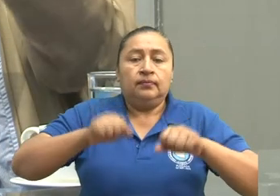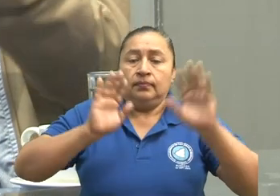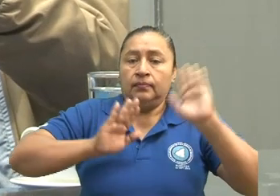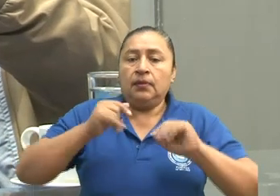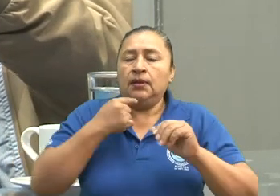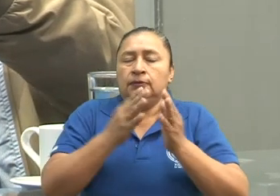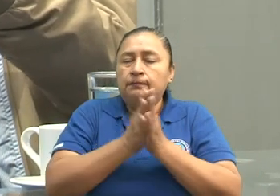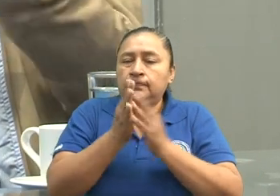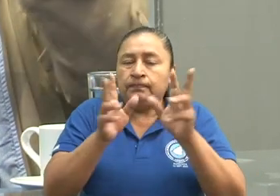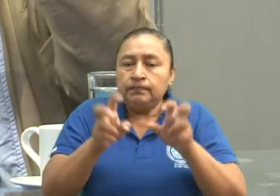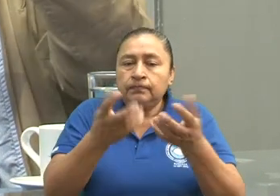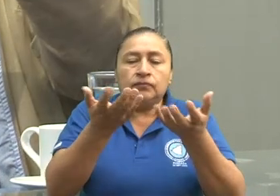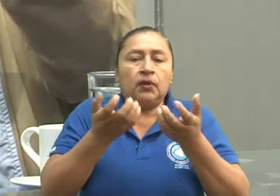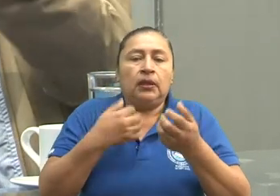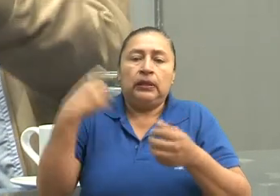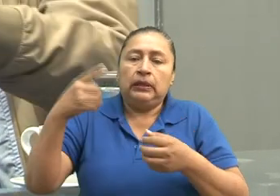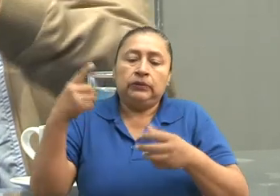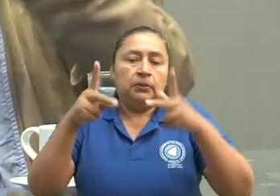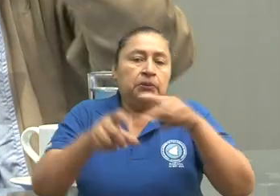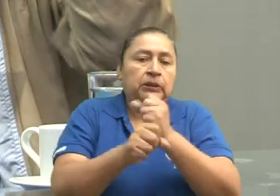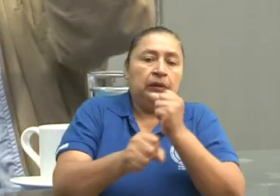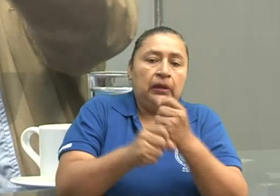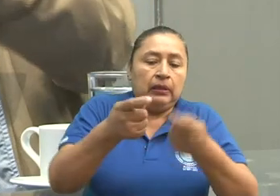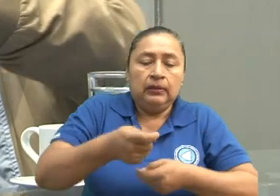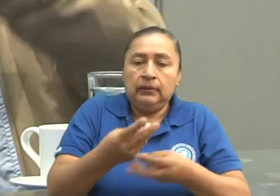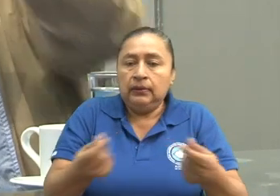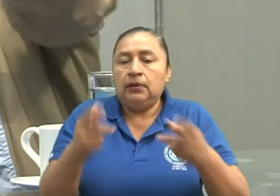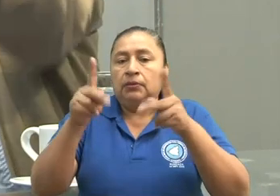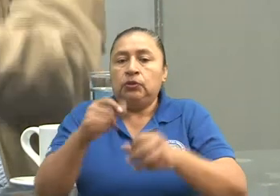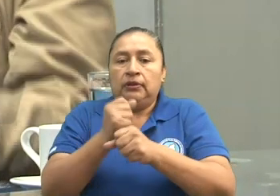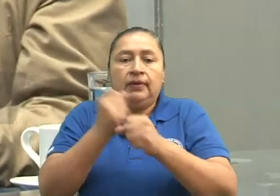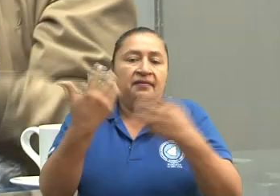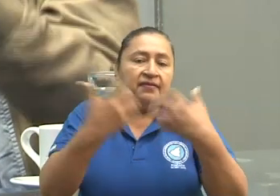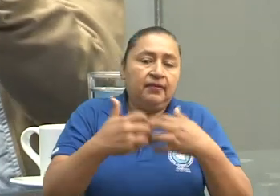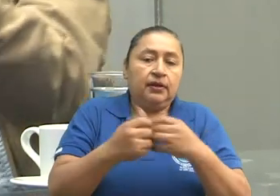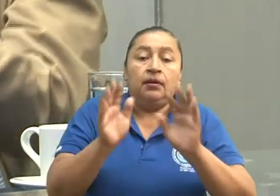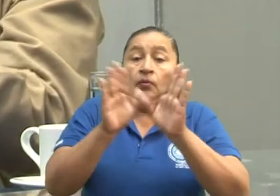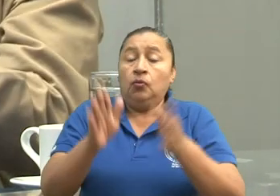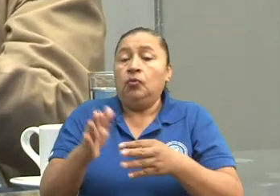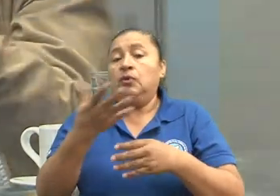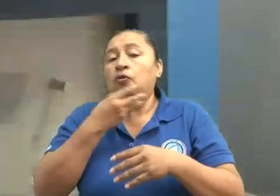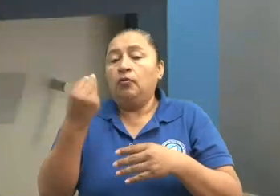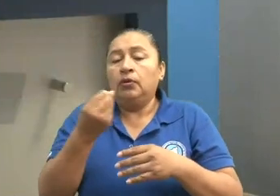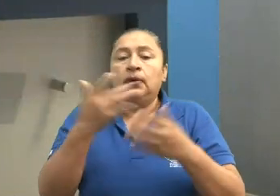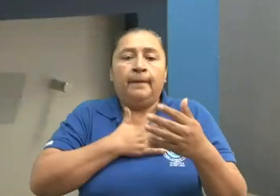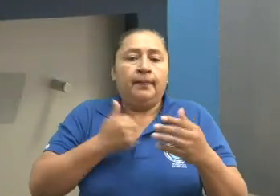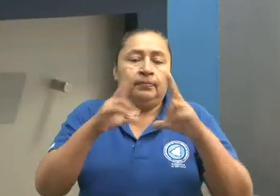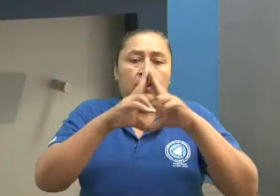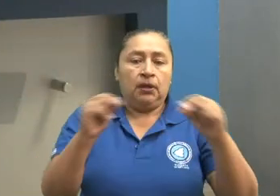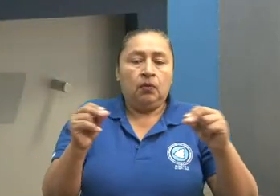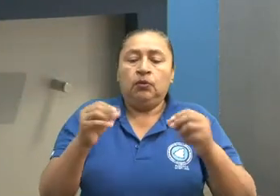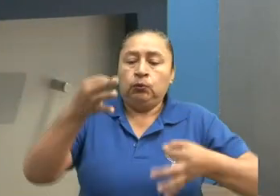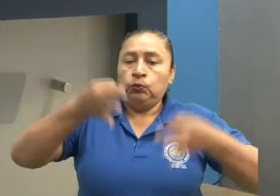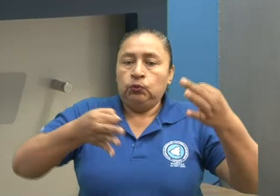por los derechos de los obreros, de los campesinos, de las mujeres, de los jóvenes, de una mejor Nicaragua, de una Nicaragua justa y